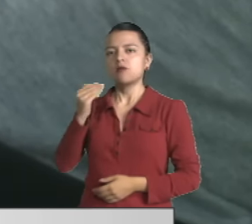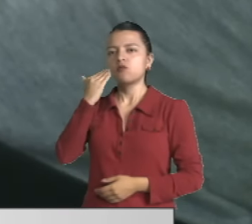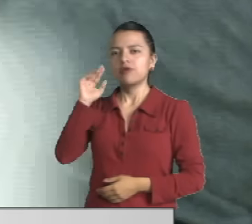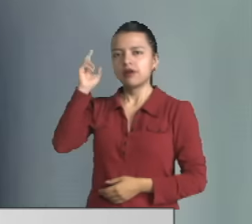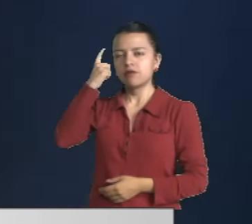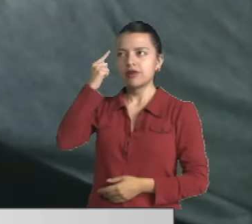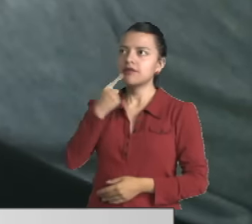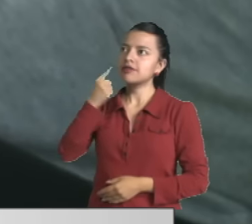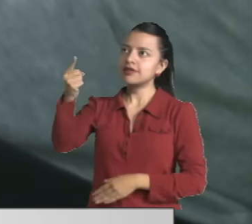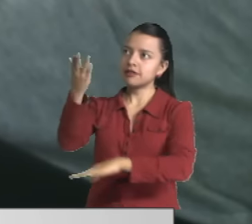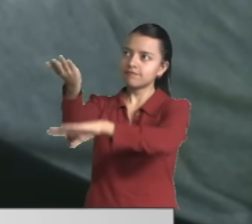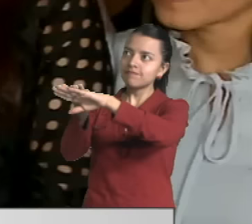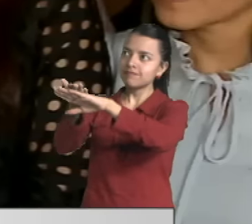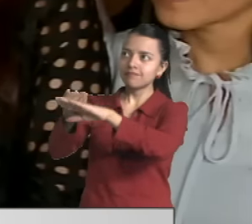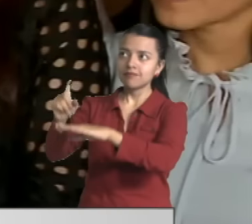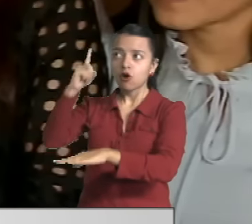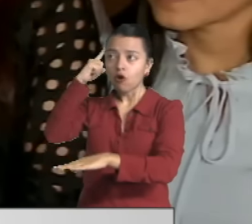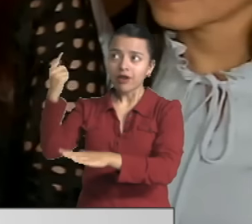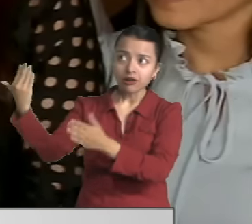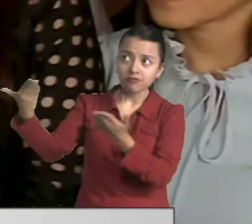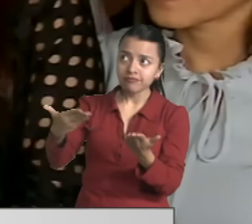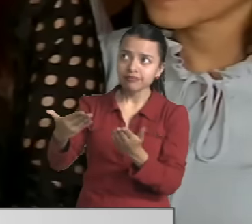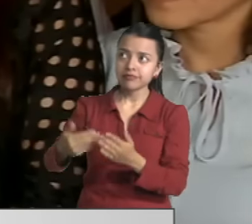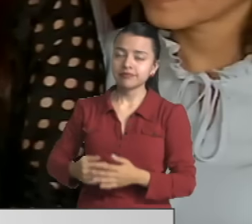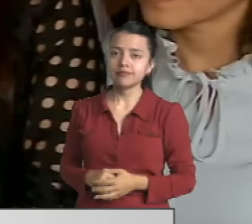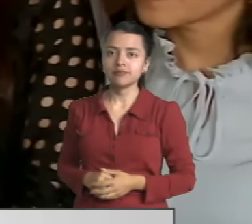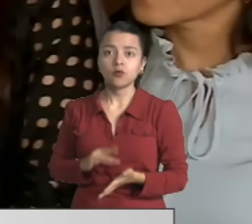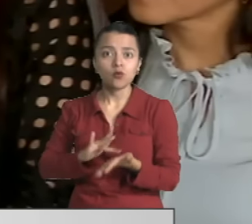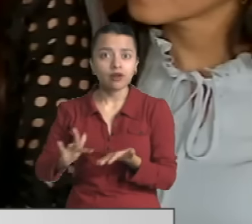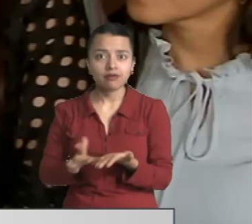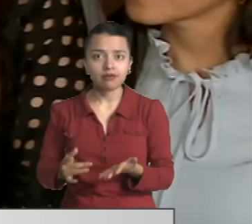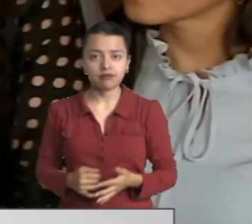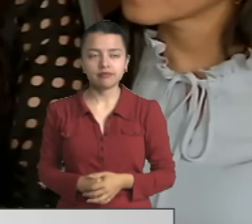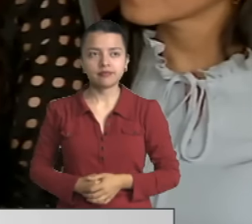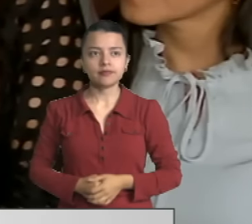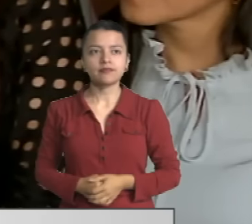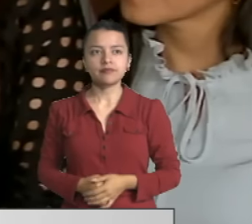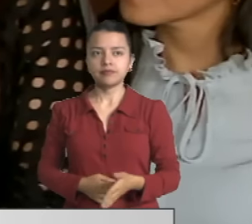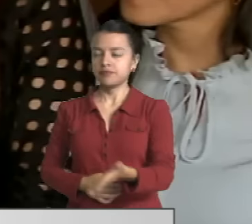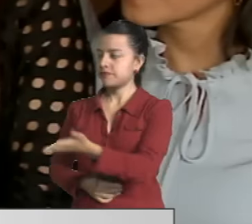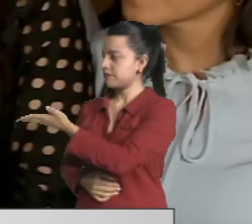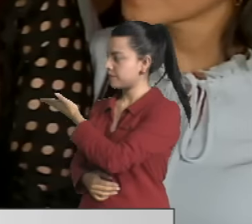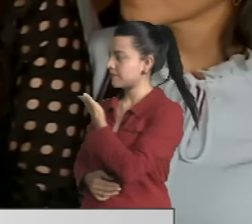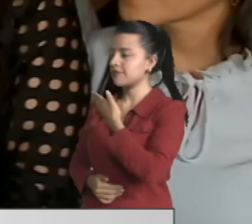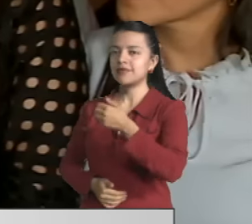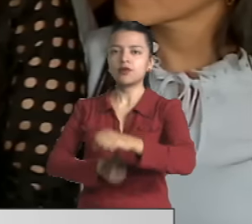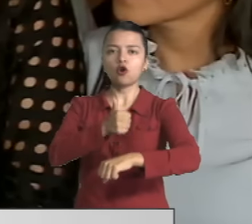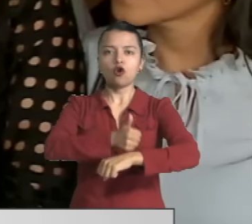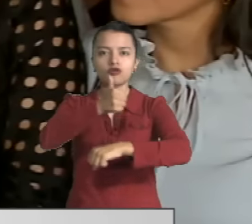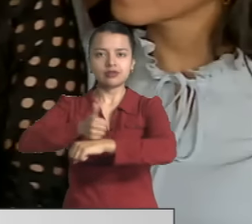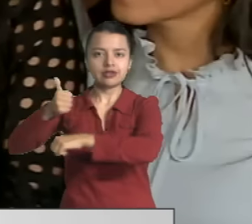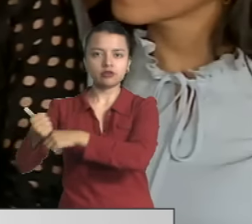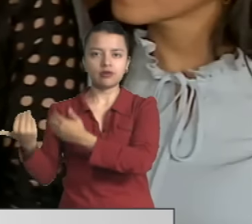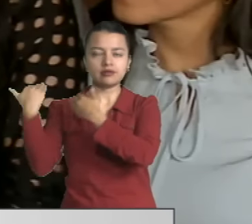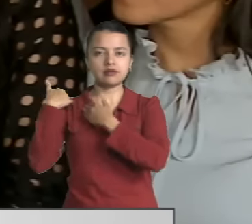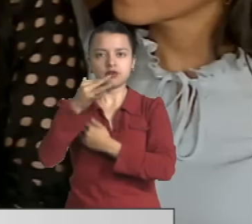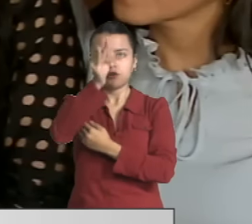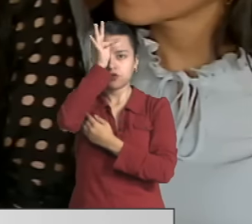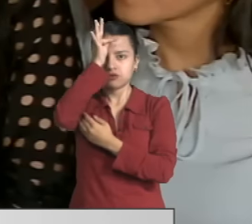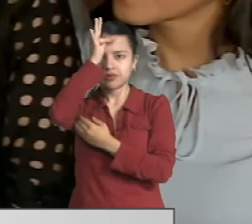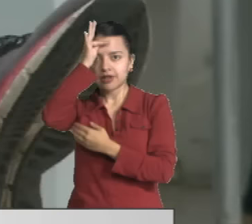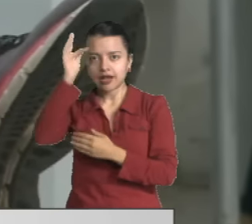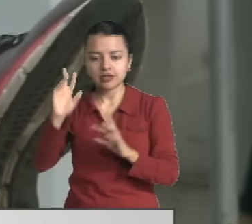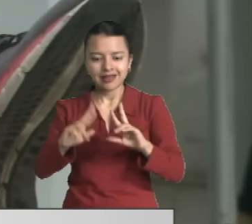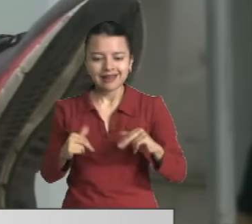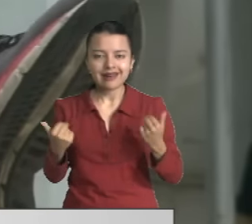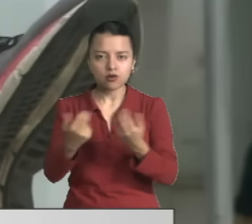que tome medidas inminentes. Estamos definiendo aquí con los directores de hospitales hacer una